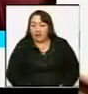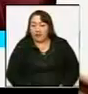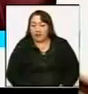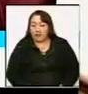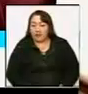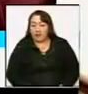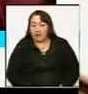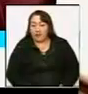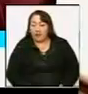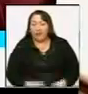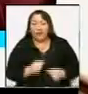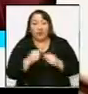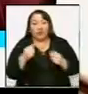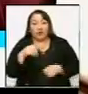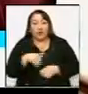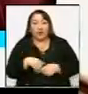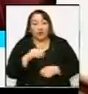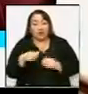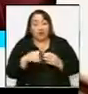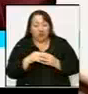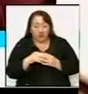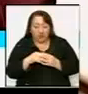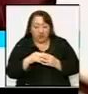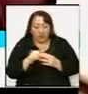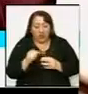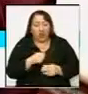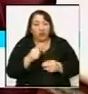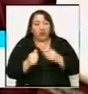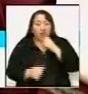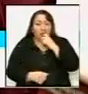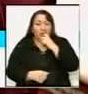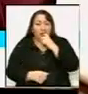un sistema electoral y los organismos electorales